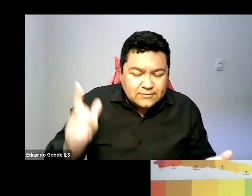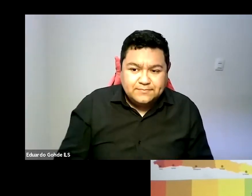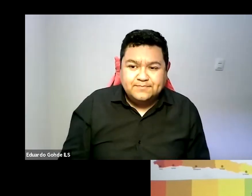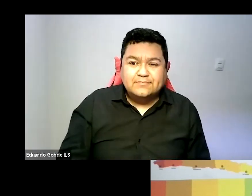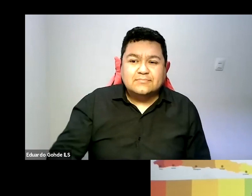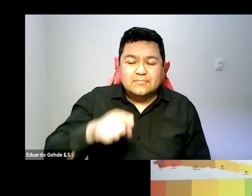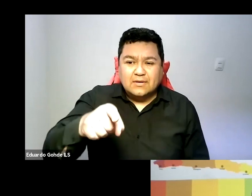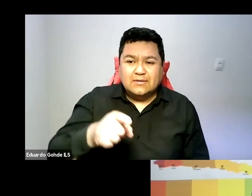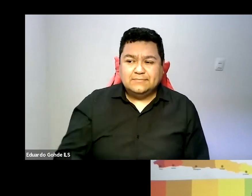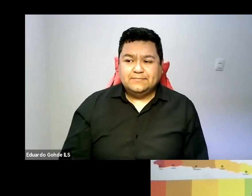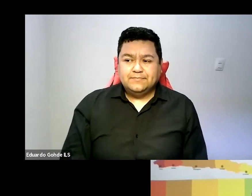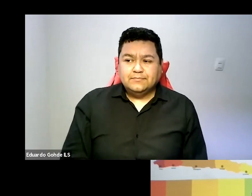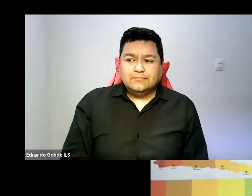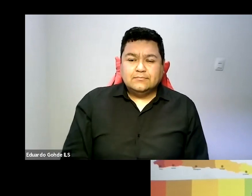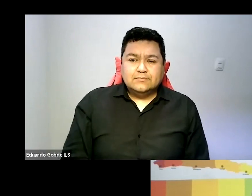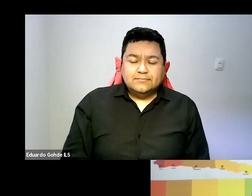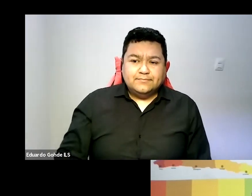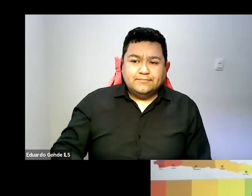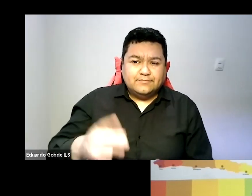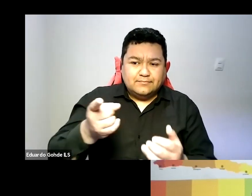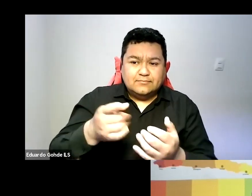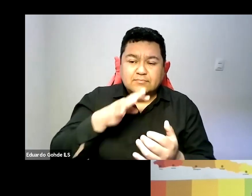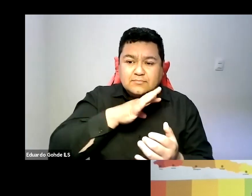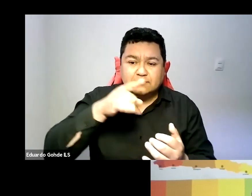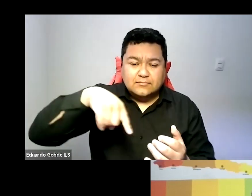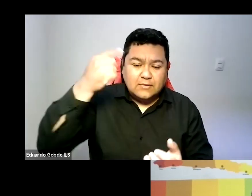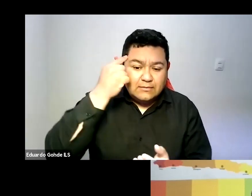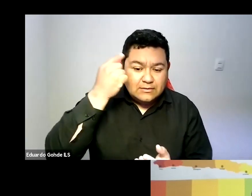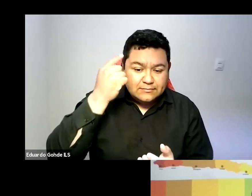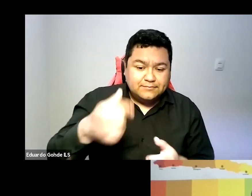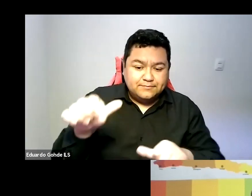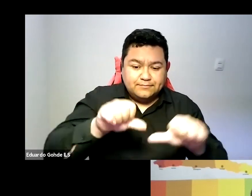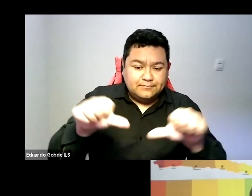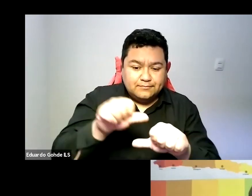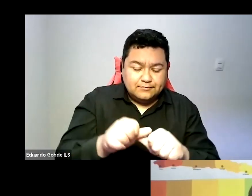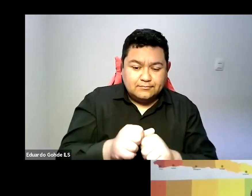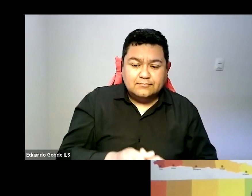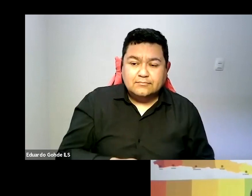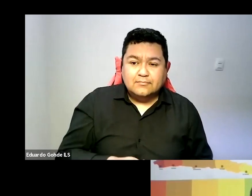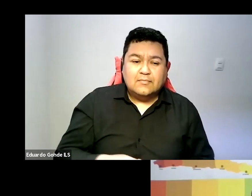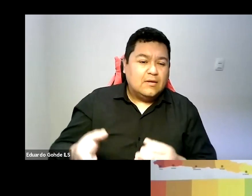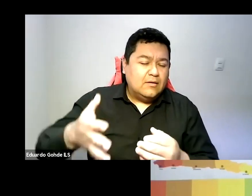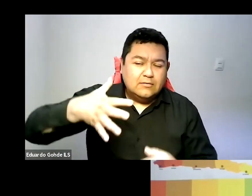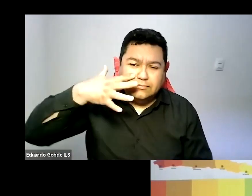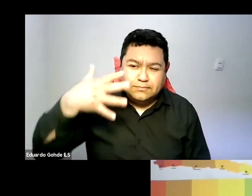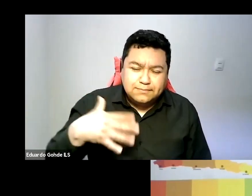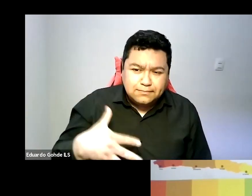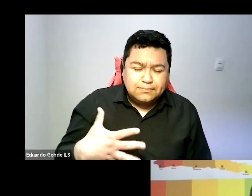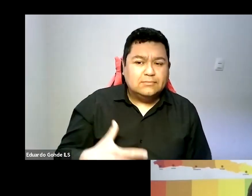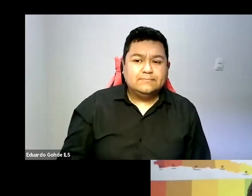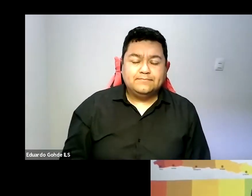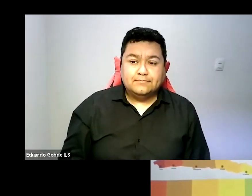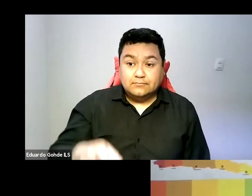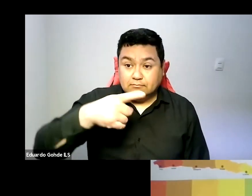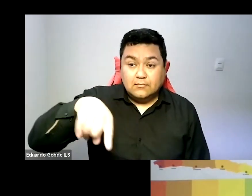estas herramientas de pensamiento científico, histórico, bien contadas, son valiosísimas. También podemos